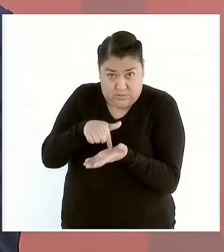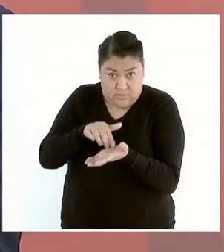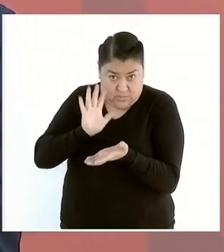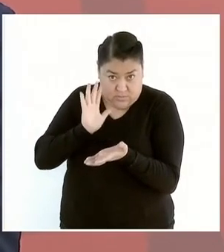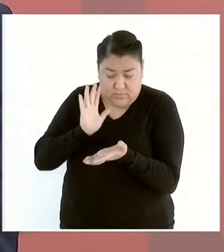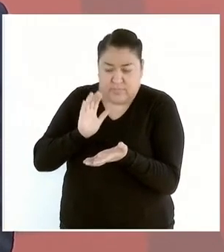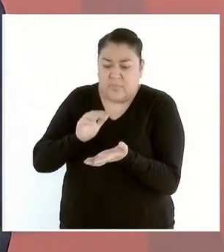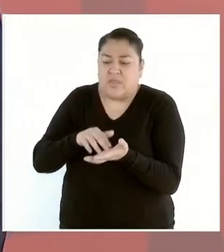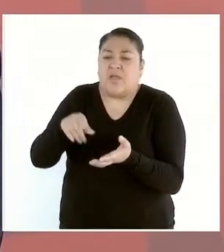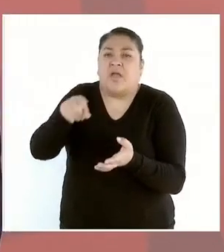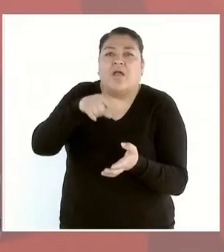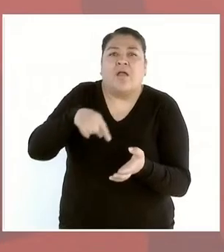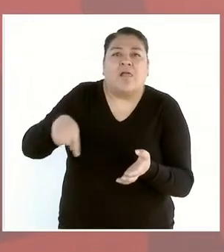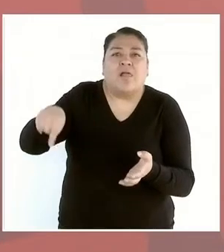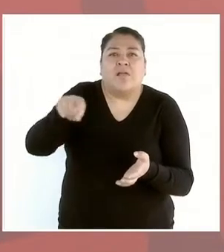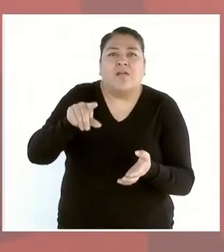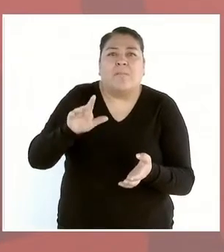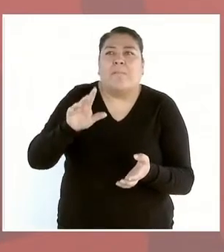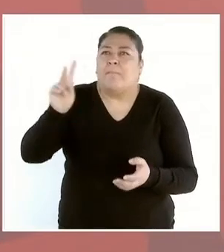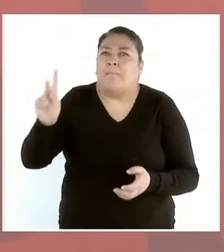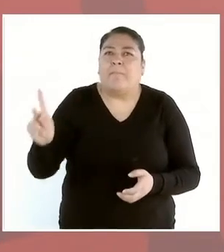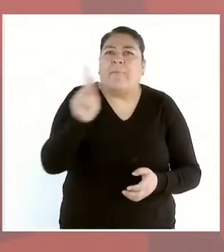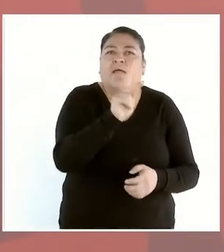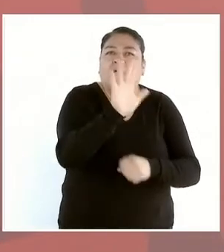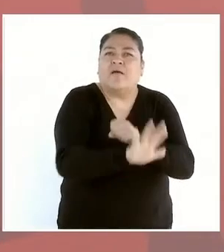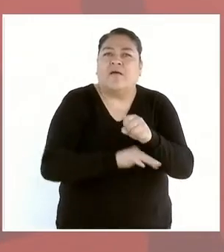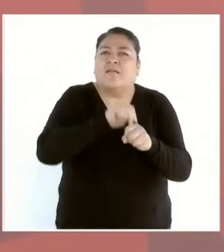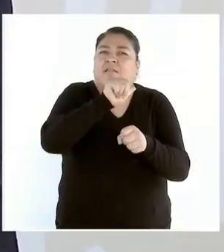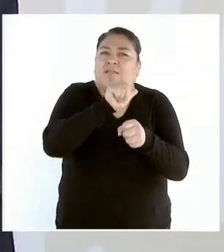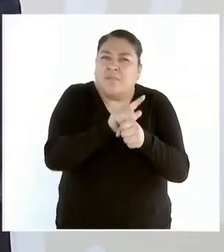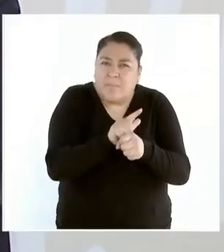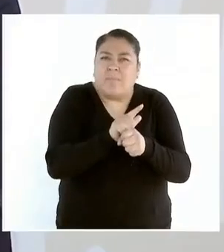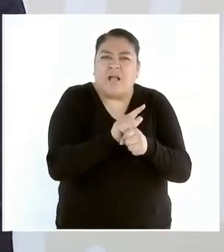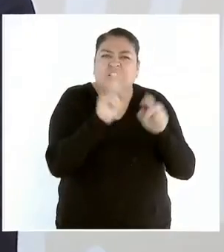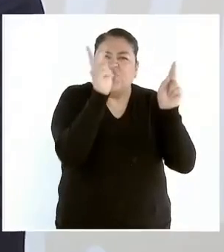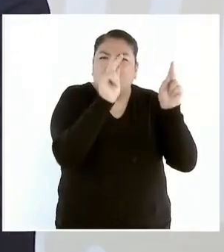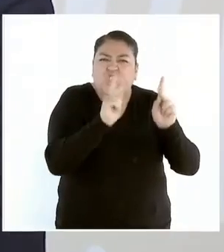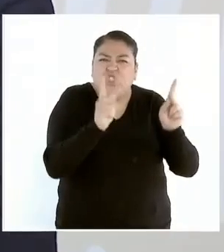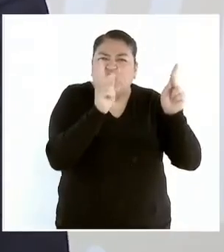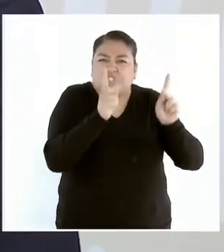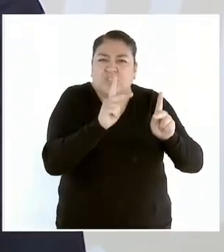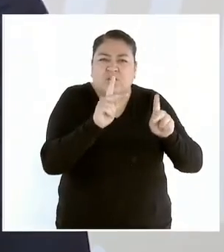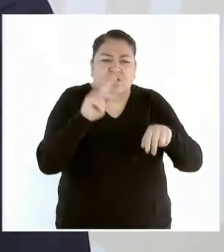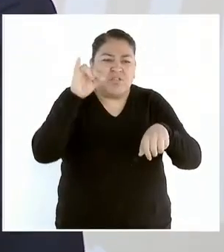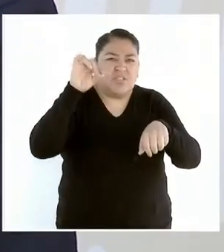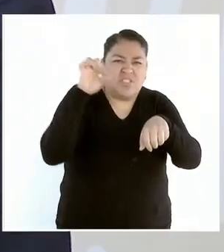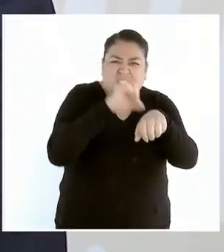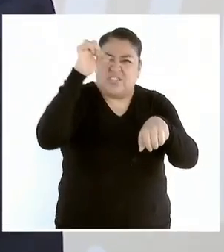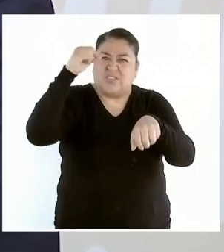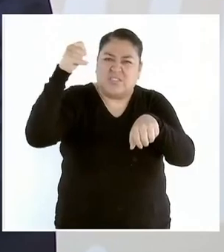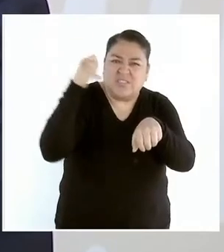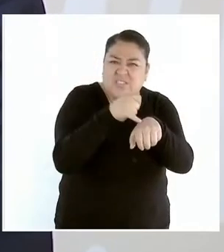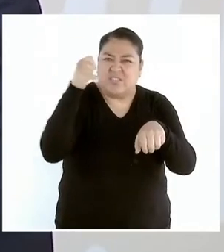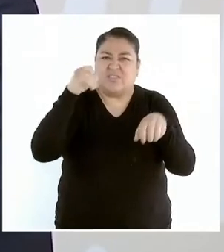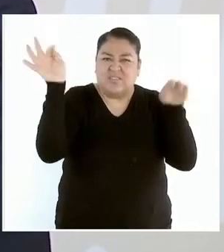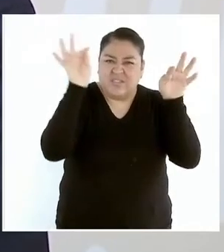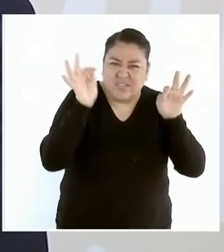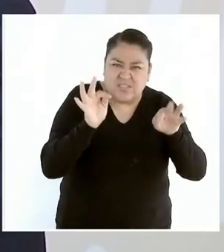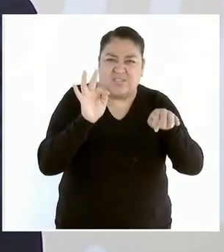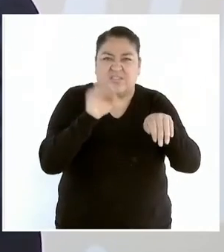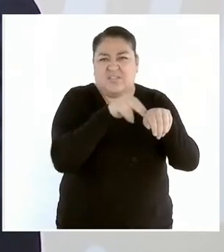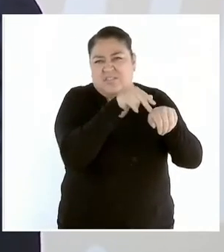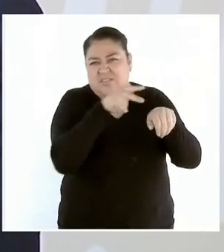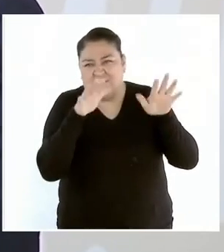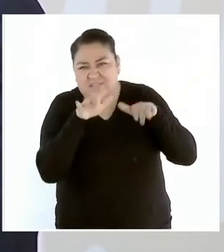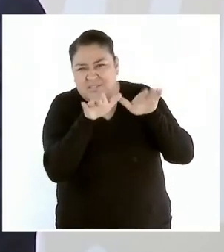a la manera de las avispas que atacan pican echan a volar